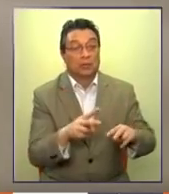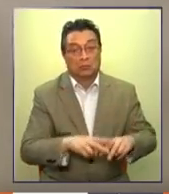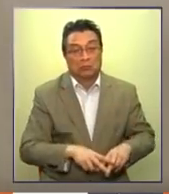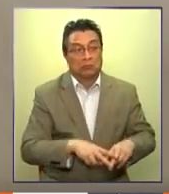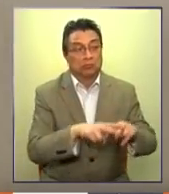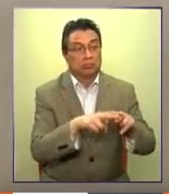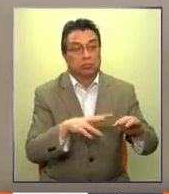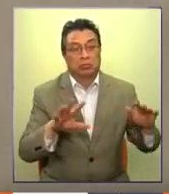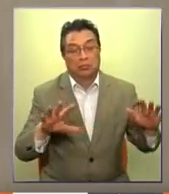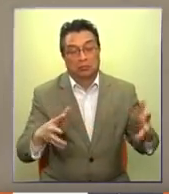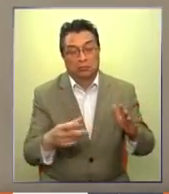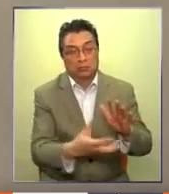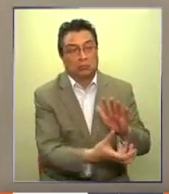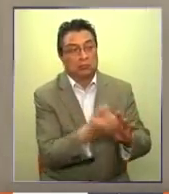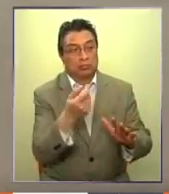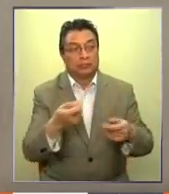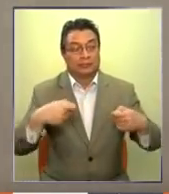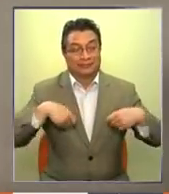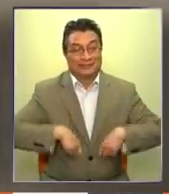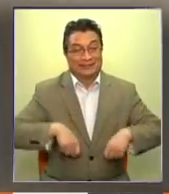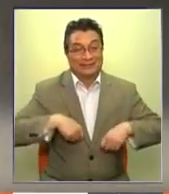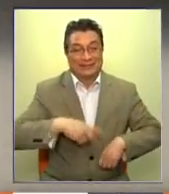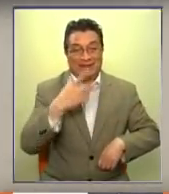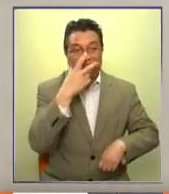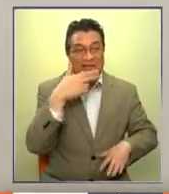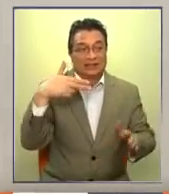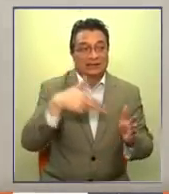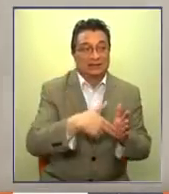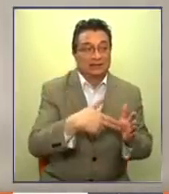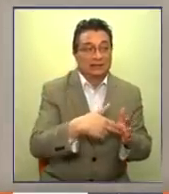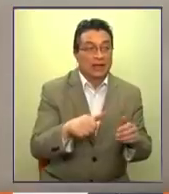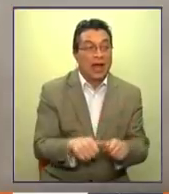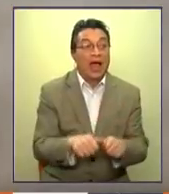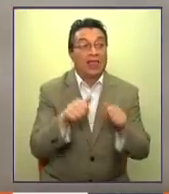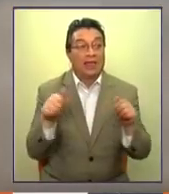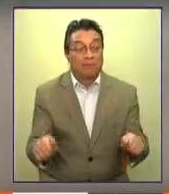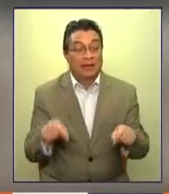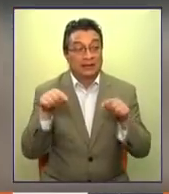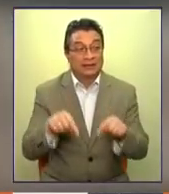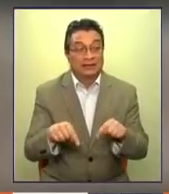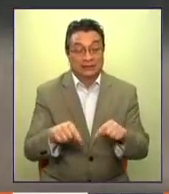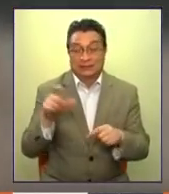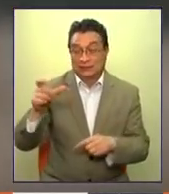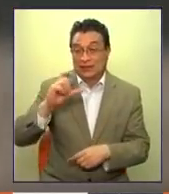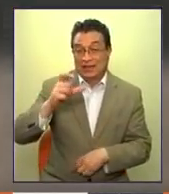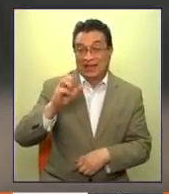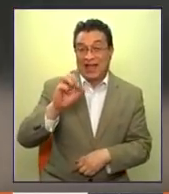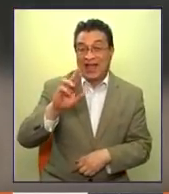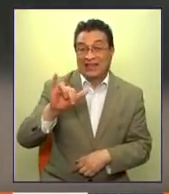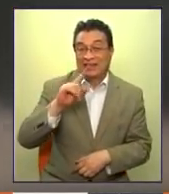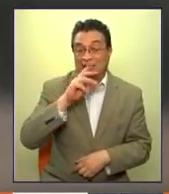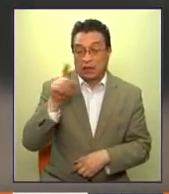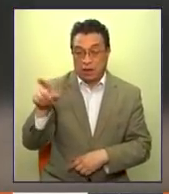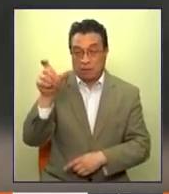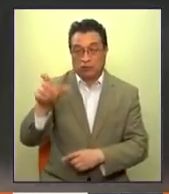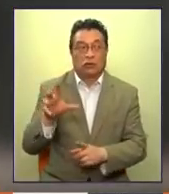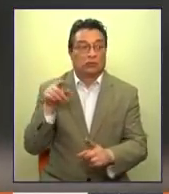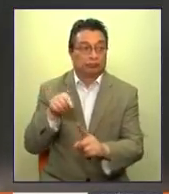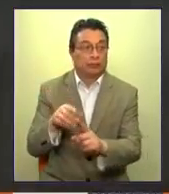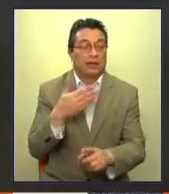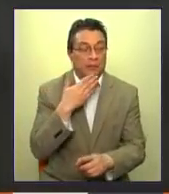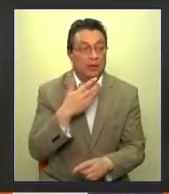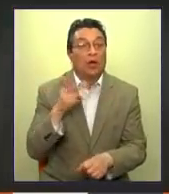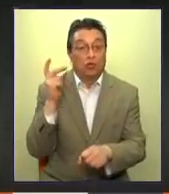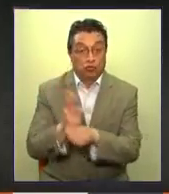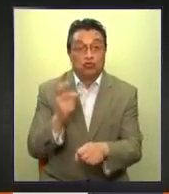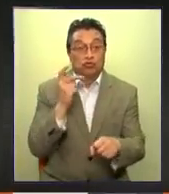en recaudación de lo que entra en el petróleo. Además, aquí en el sector de La Garita también atacaron a la persona. Sin número de delitos por